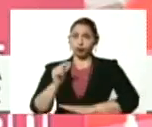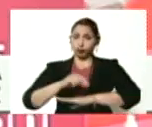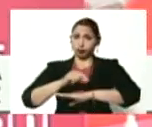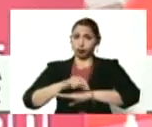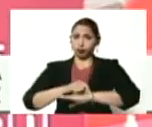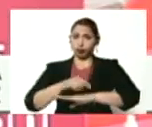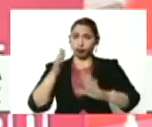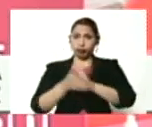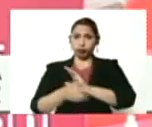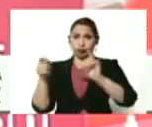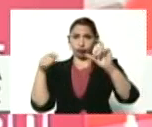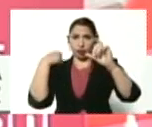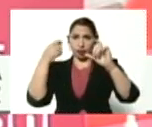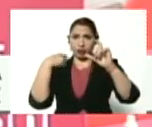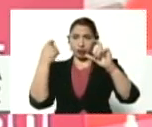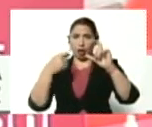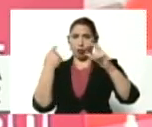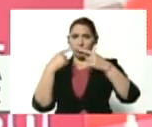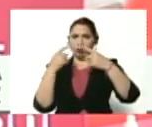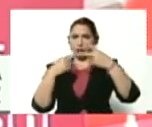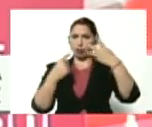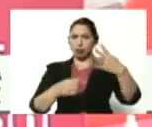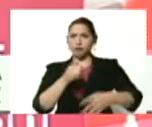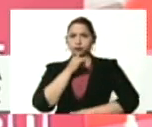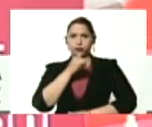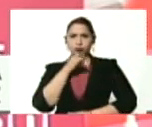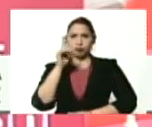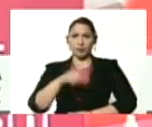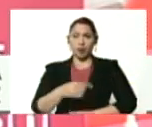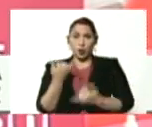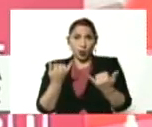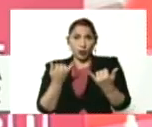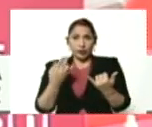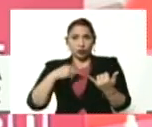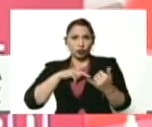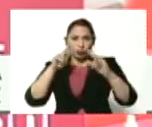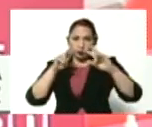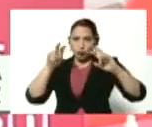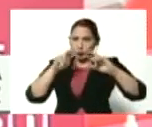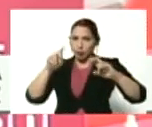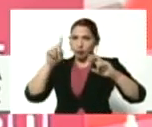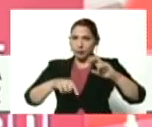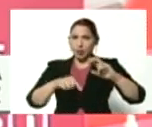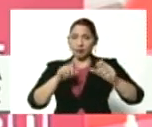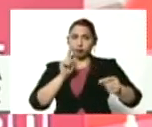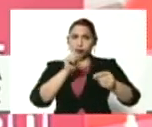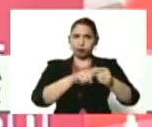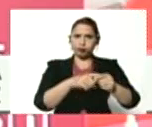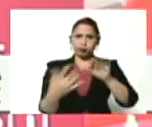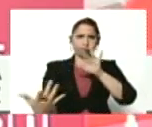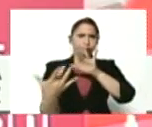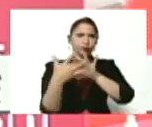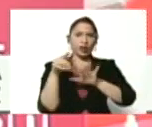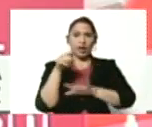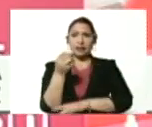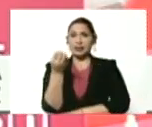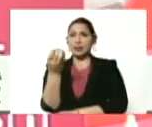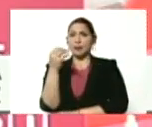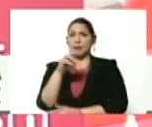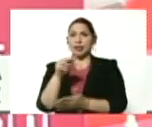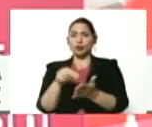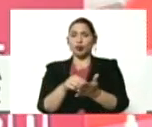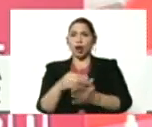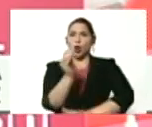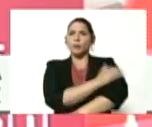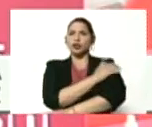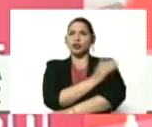videos y tenemos algunas otras cosas que están en plena evolución. Hay una investigación que involucra directamente a esta Asamblea Nacional